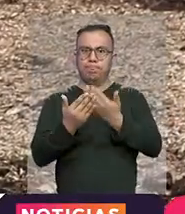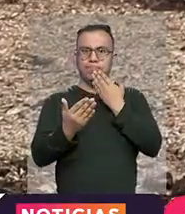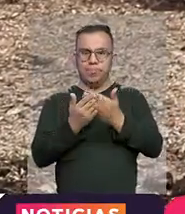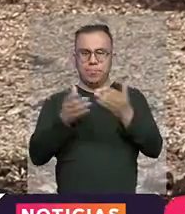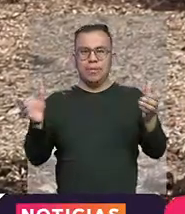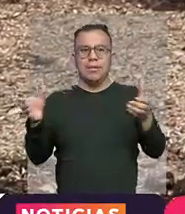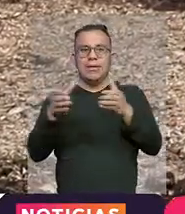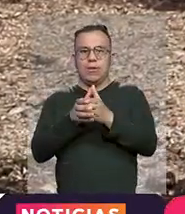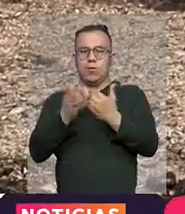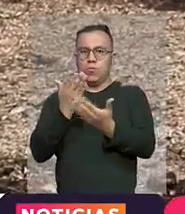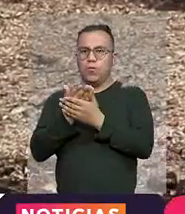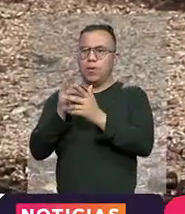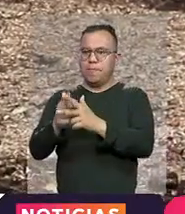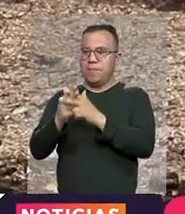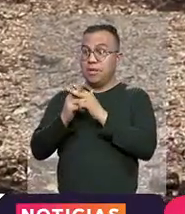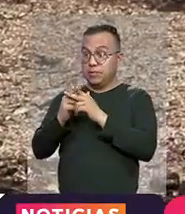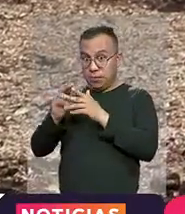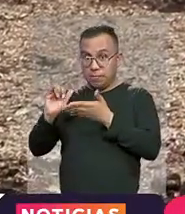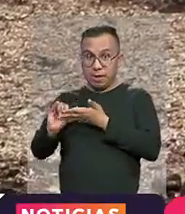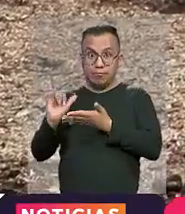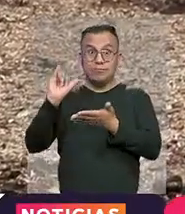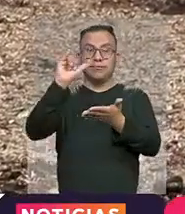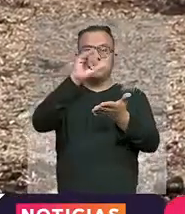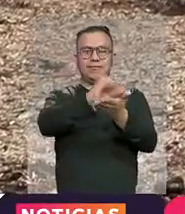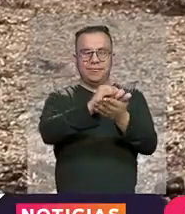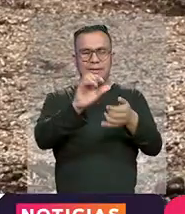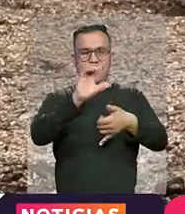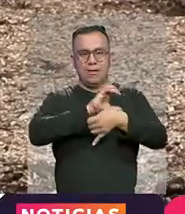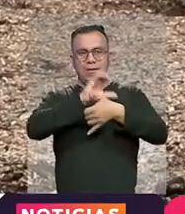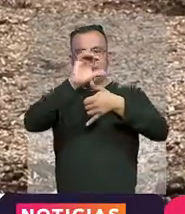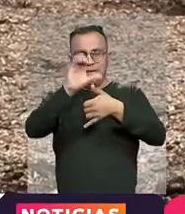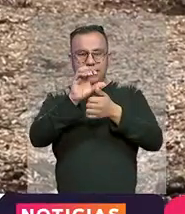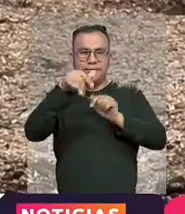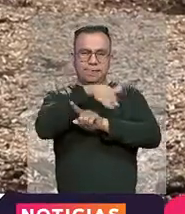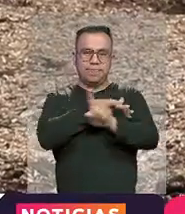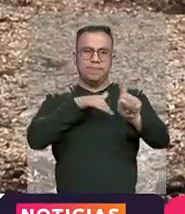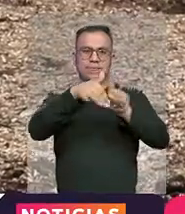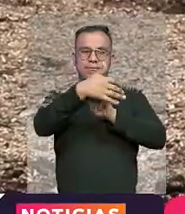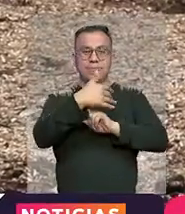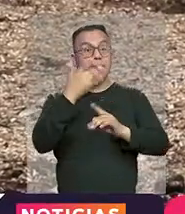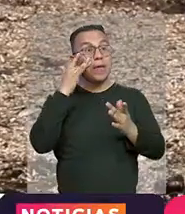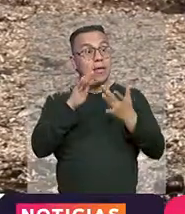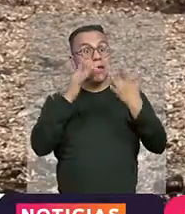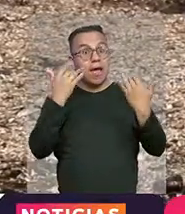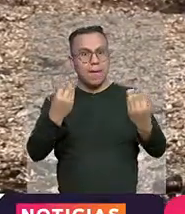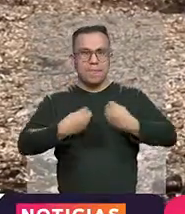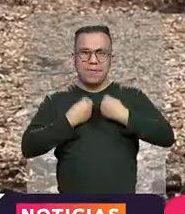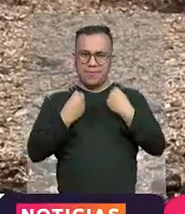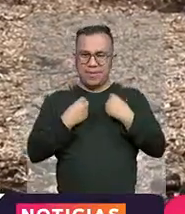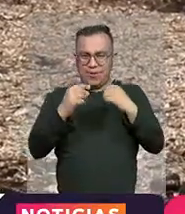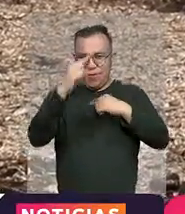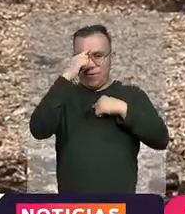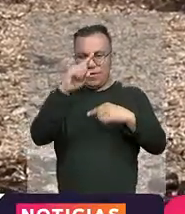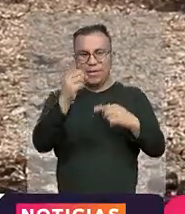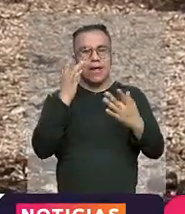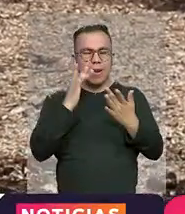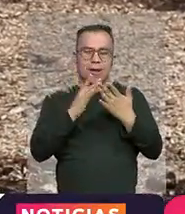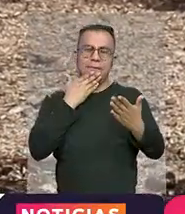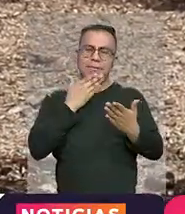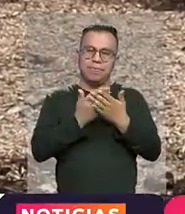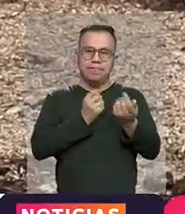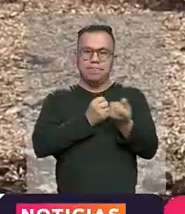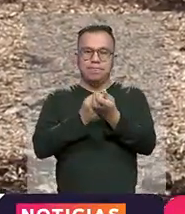FAC que nos prestó un avión para llevar estos animales a la costa, a los ecosistemas de donde provenían, y van a ser liberados gracias al